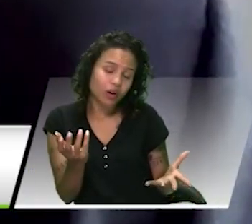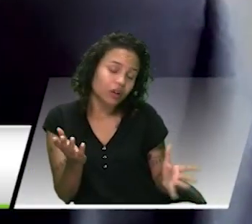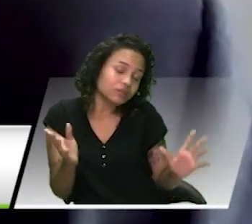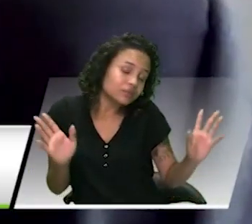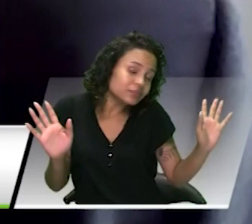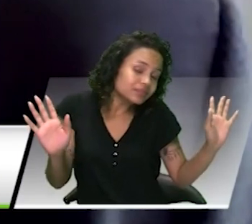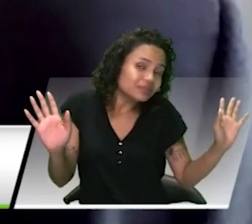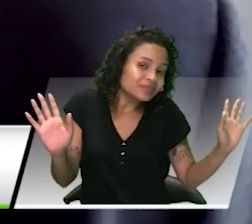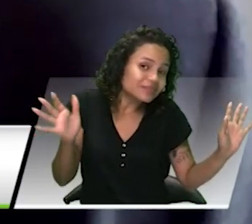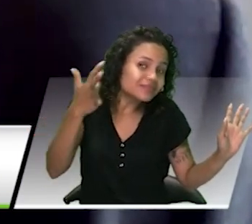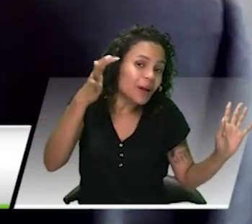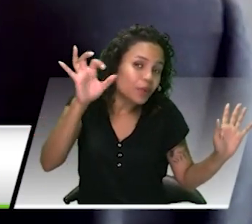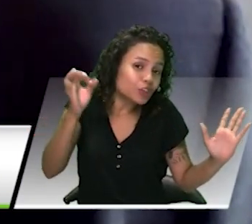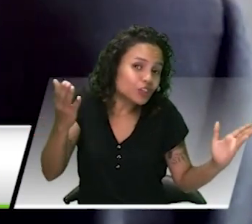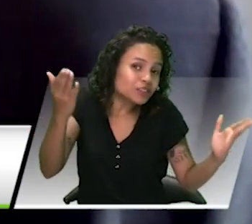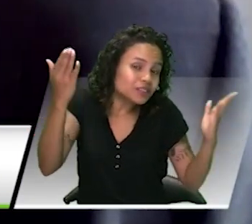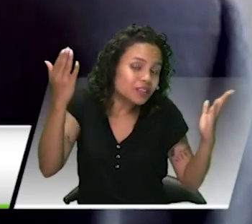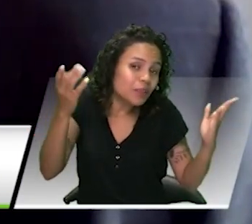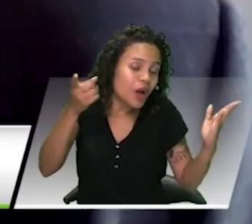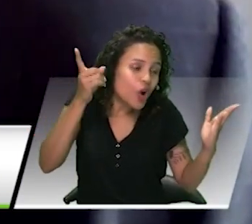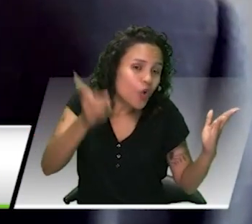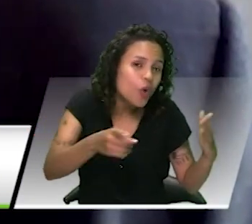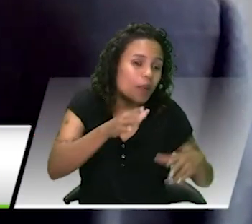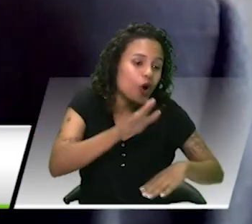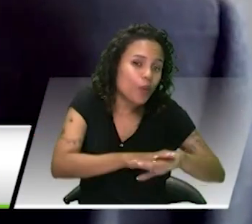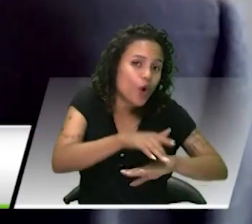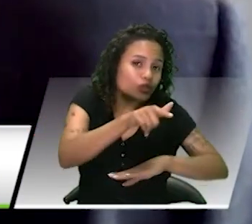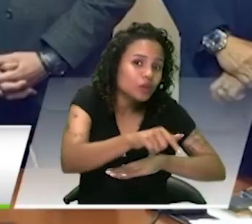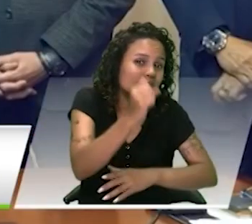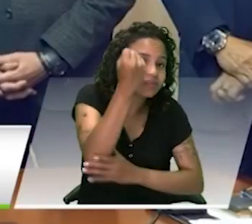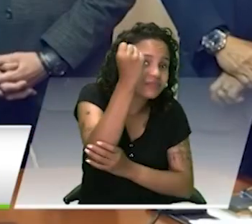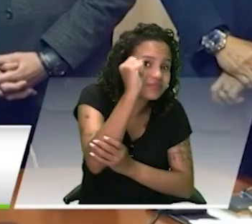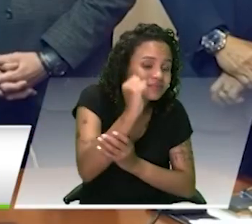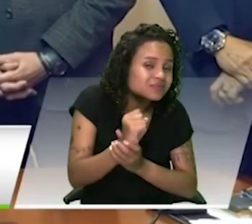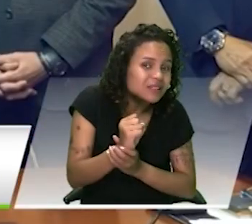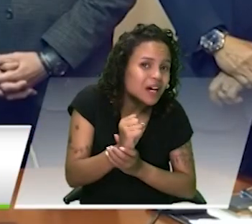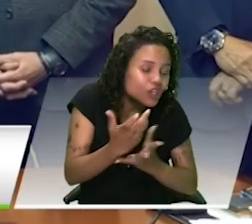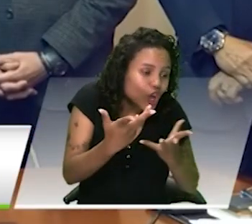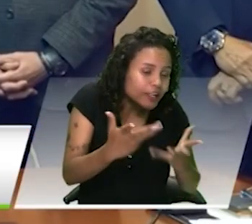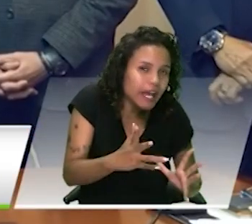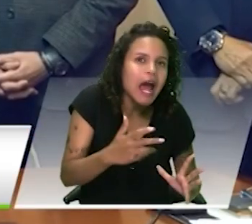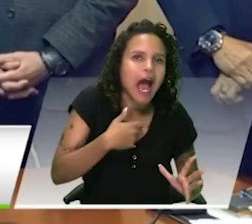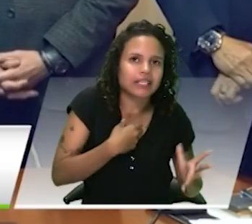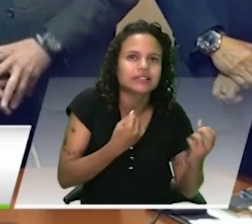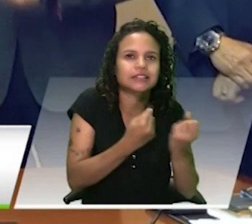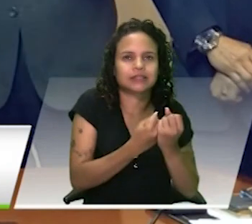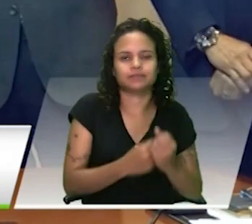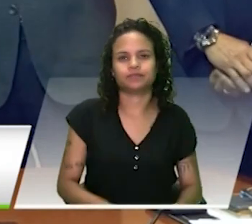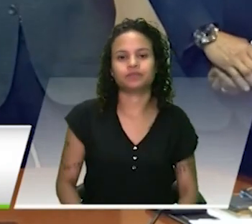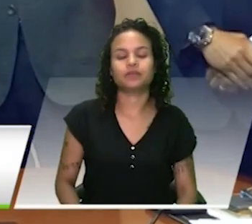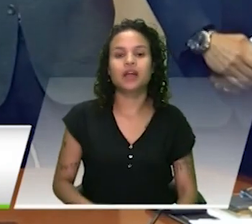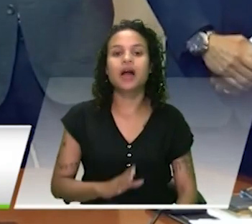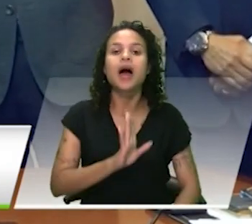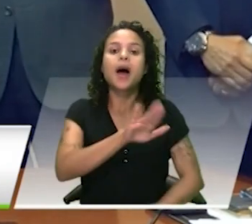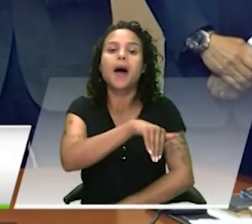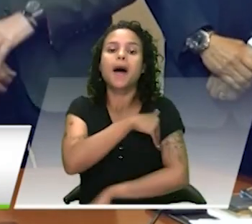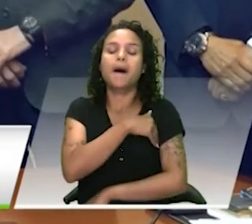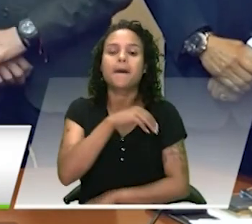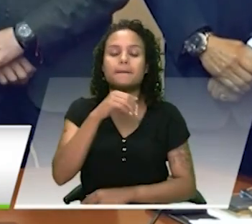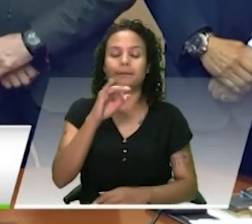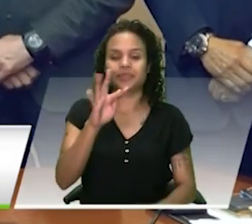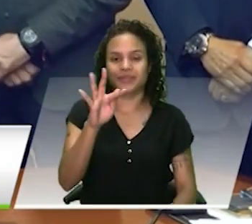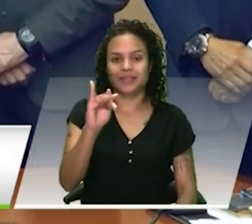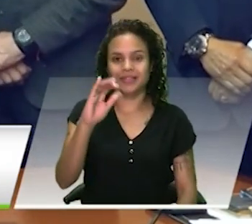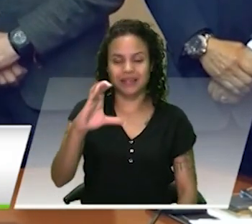para limitar las consecuencias de una crisis temporal de liquidez. Mintic ha exhortado a EPM y a Millicom a tomar